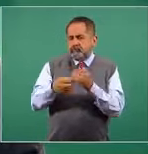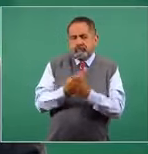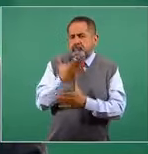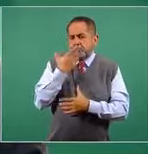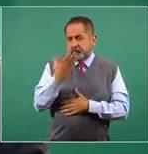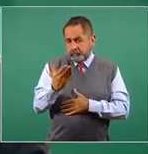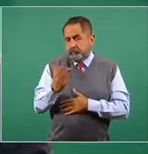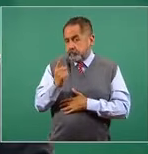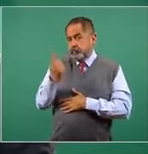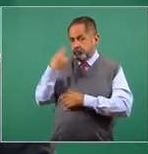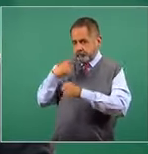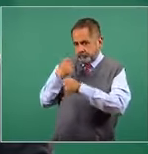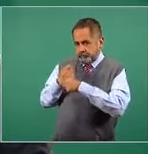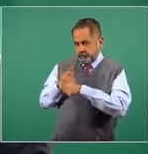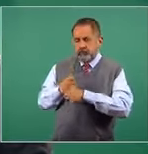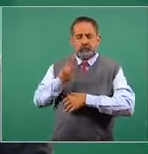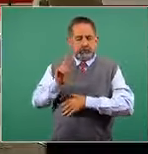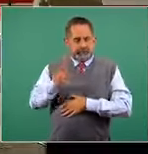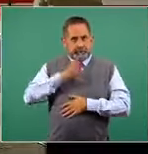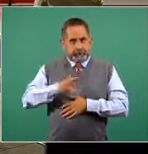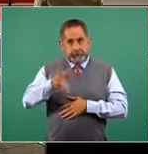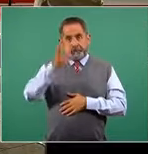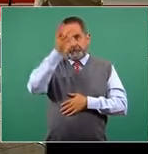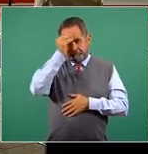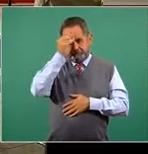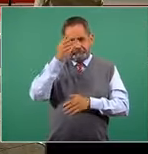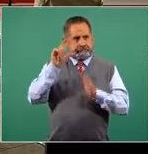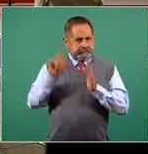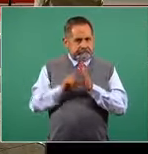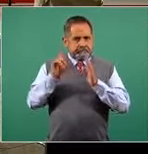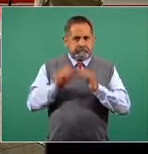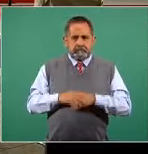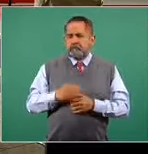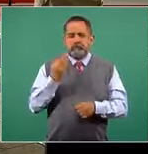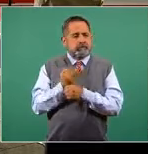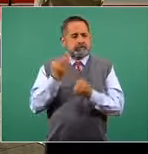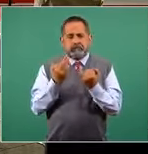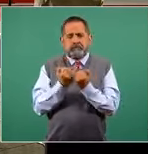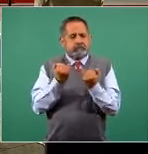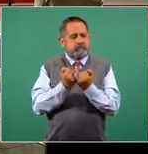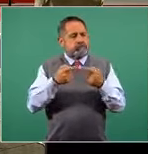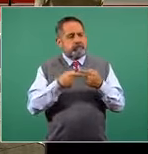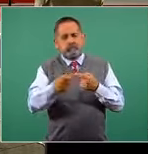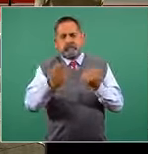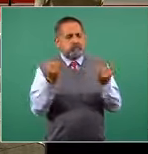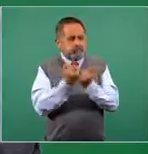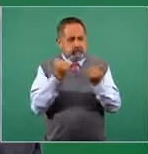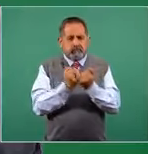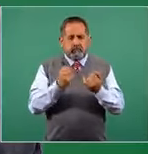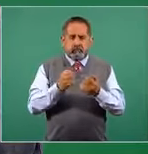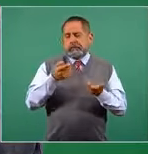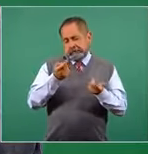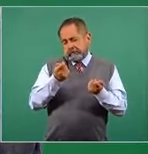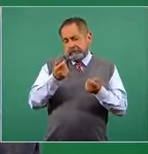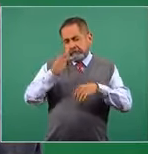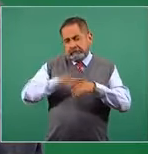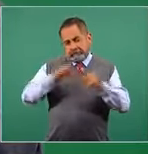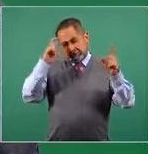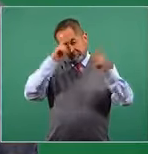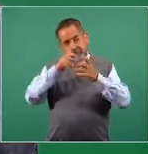experiencia, ahorita estamos previendo que ocurrirá exactamente lo mismo. Va a ser más complejo, puesto que